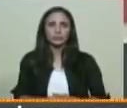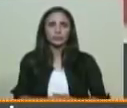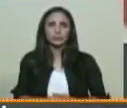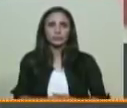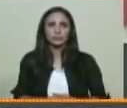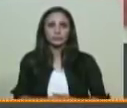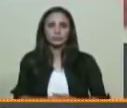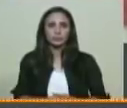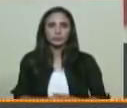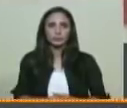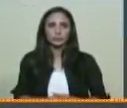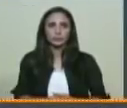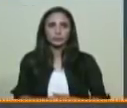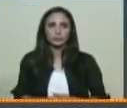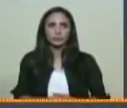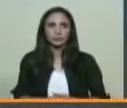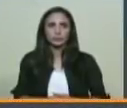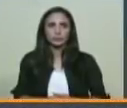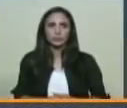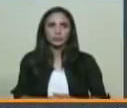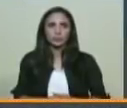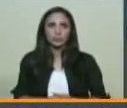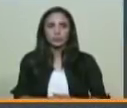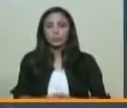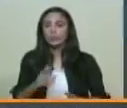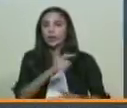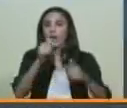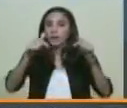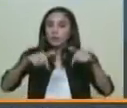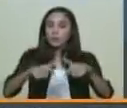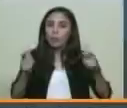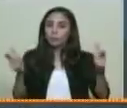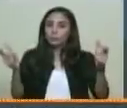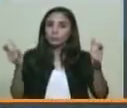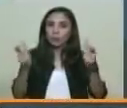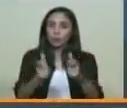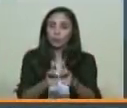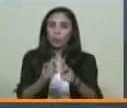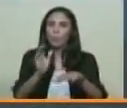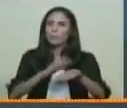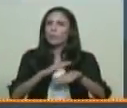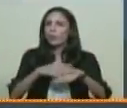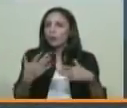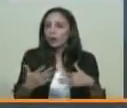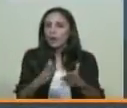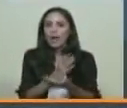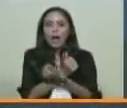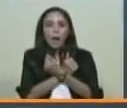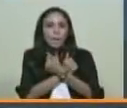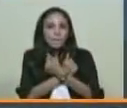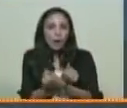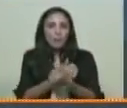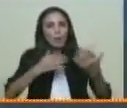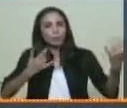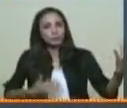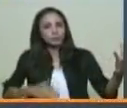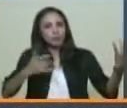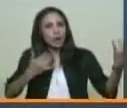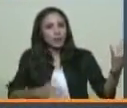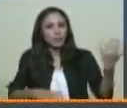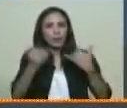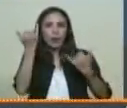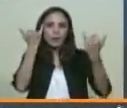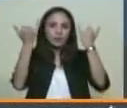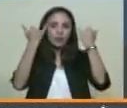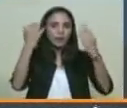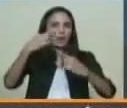conjunto donde hoy estamos. Estamos aquí reunidos por amor, y por amor lo hizo todo Ali, como